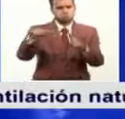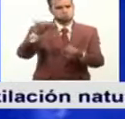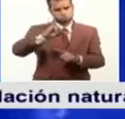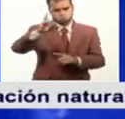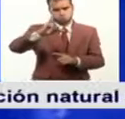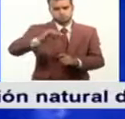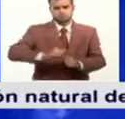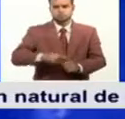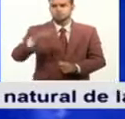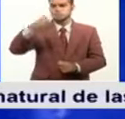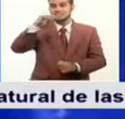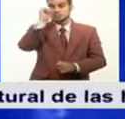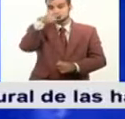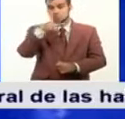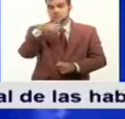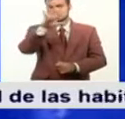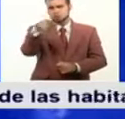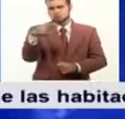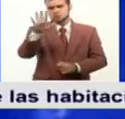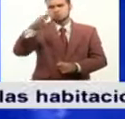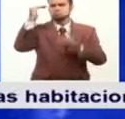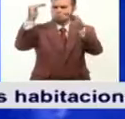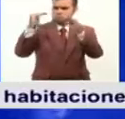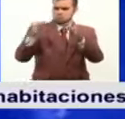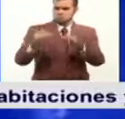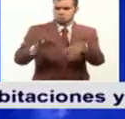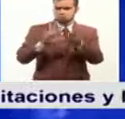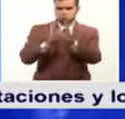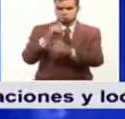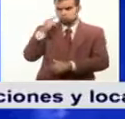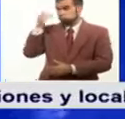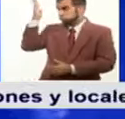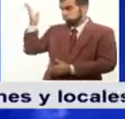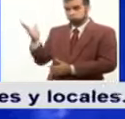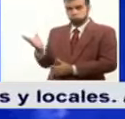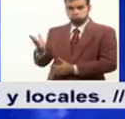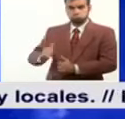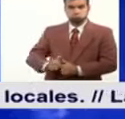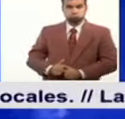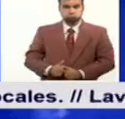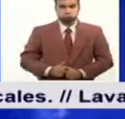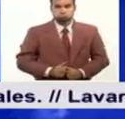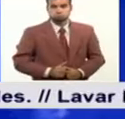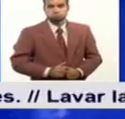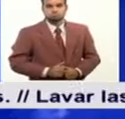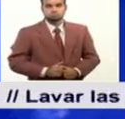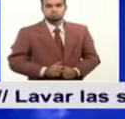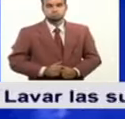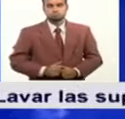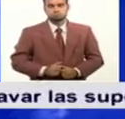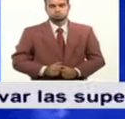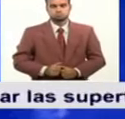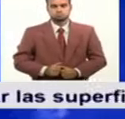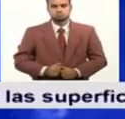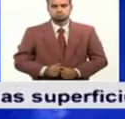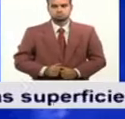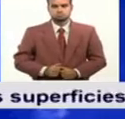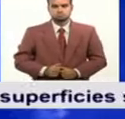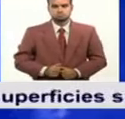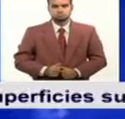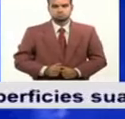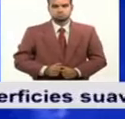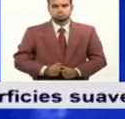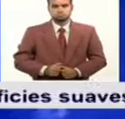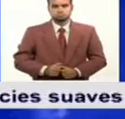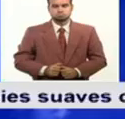el 5,5, así, de todas las provincias, incluyendo el municipio especial Isla de la Juventud. El porciento